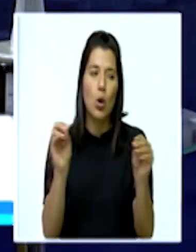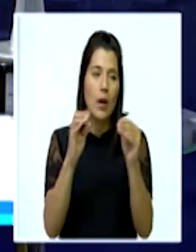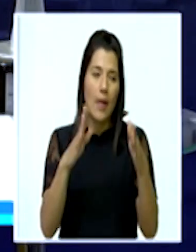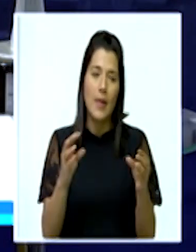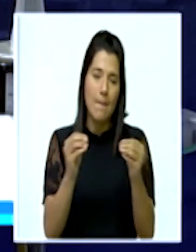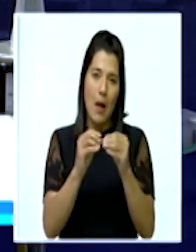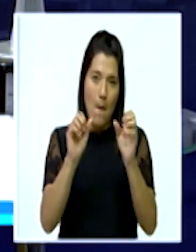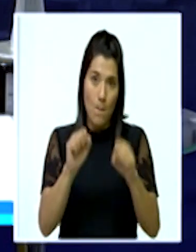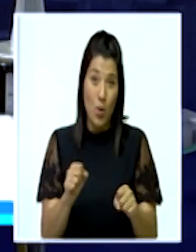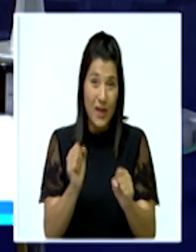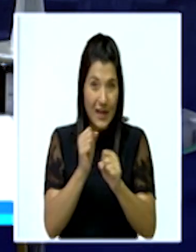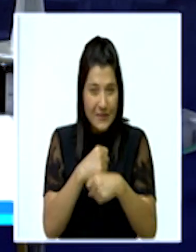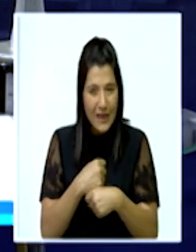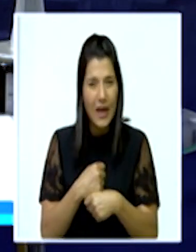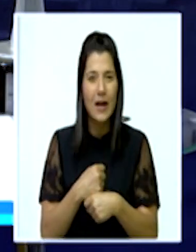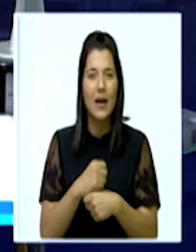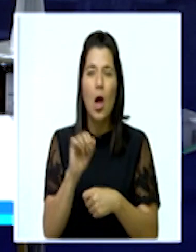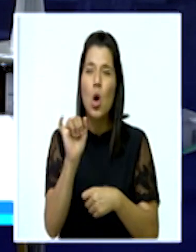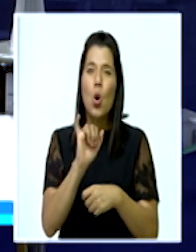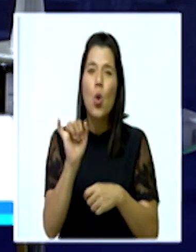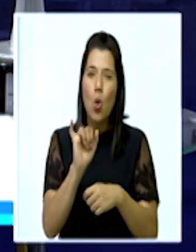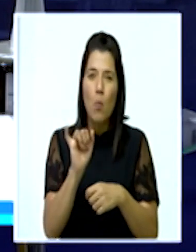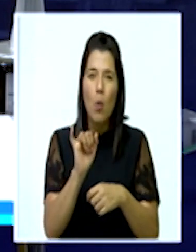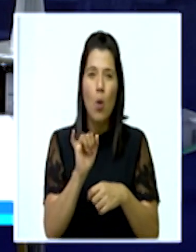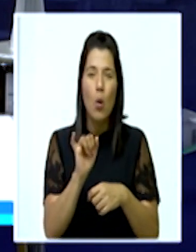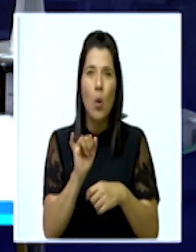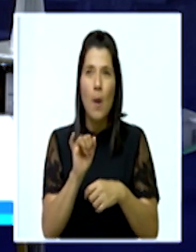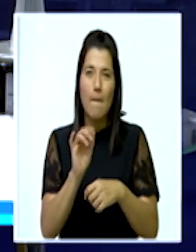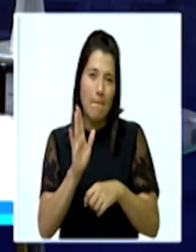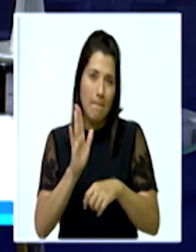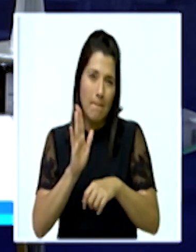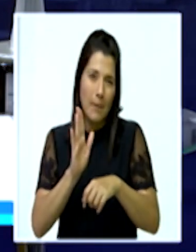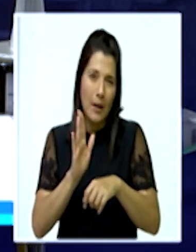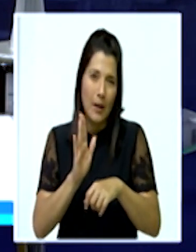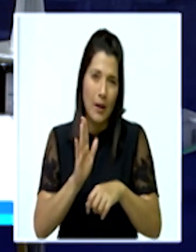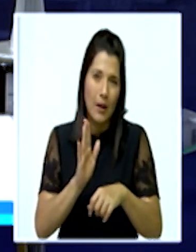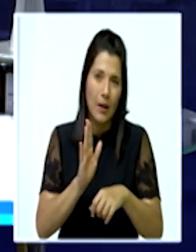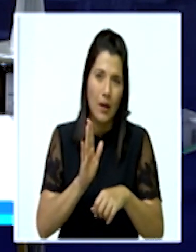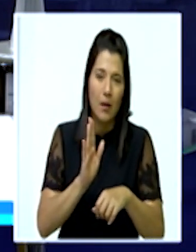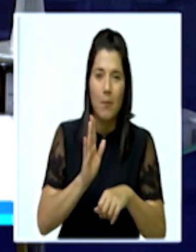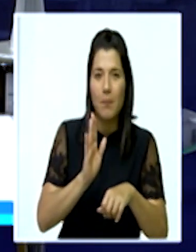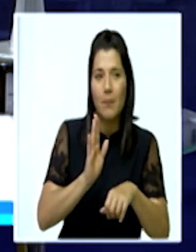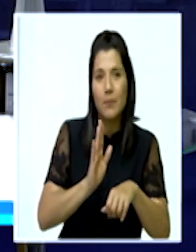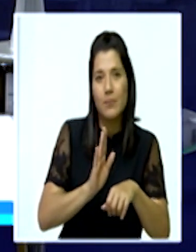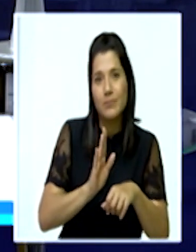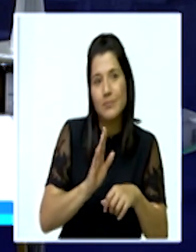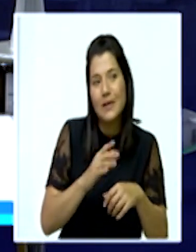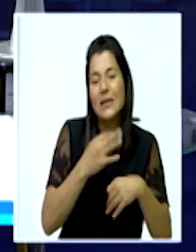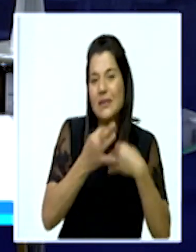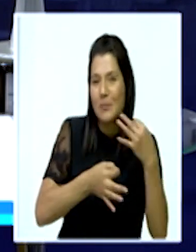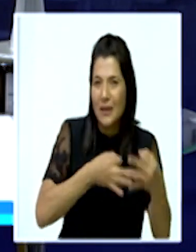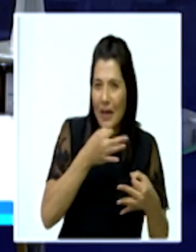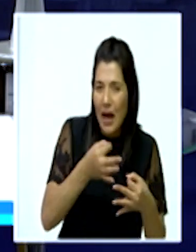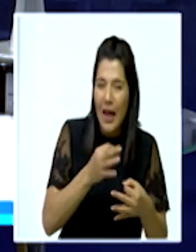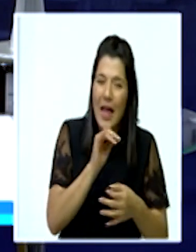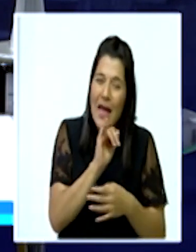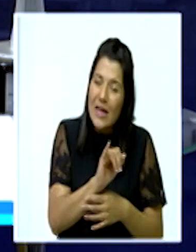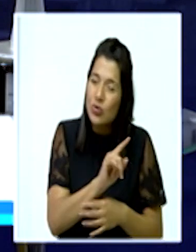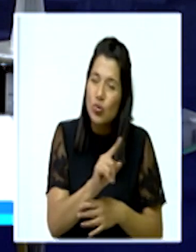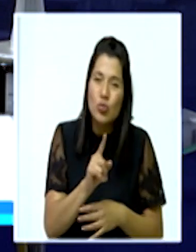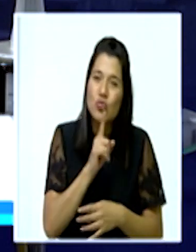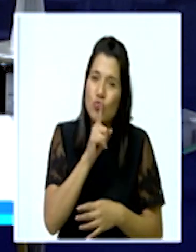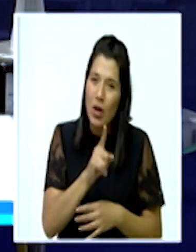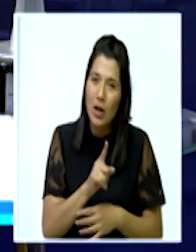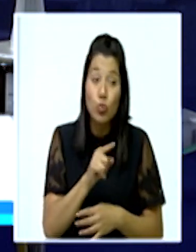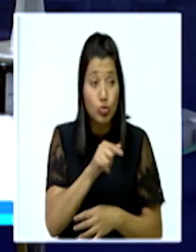poder hacer. Es como permitirle el derecho a la fantasía, que va a venir una dita madrina y todo, pero al final, mi amor, es tu fantasía y tenés derecho, pero